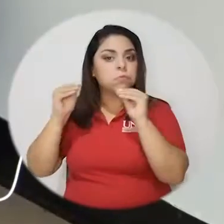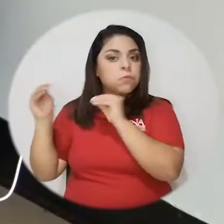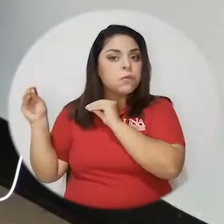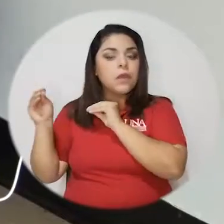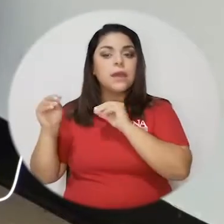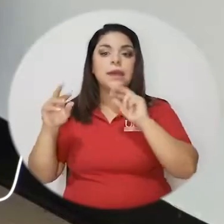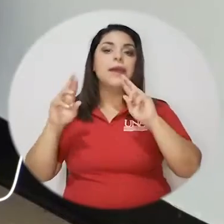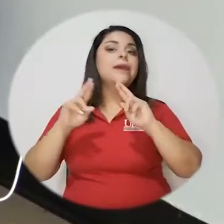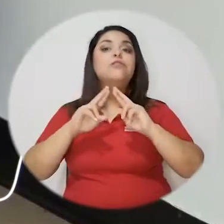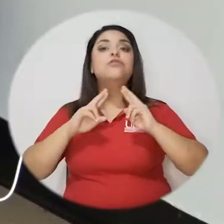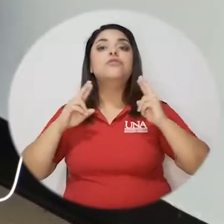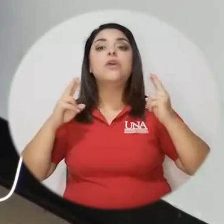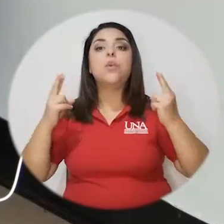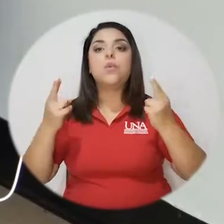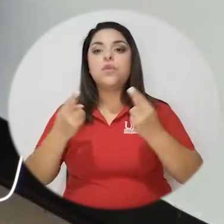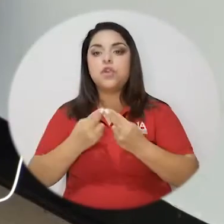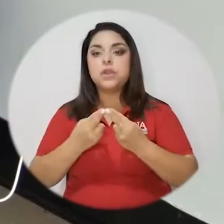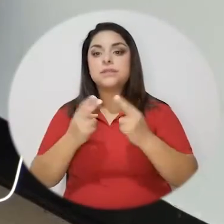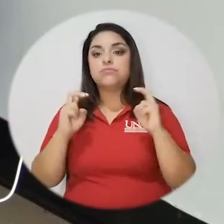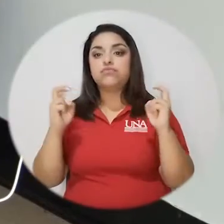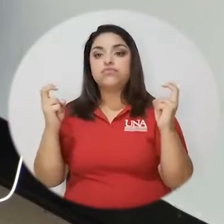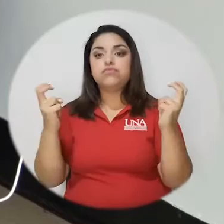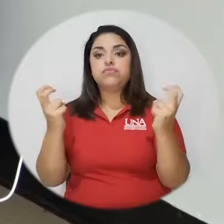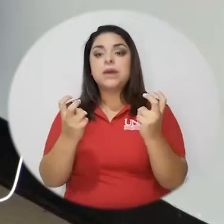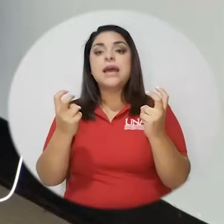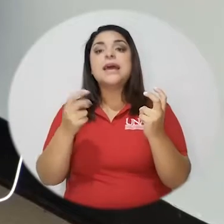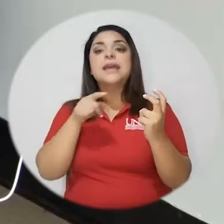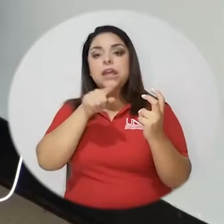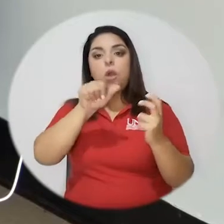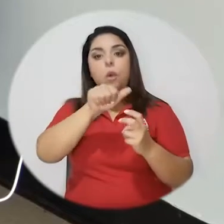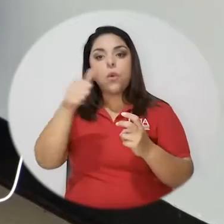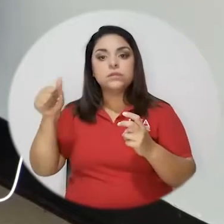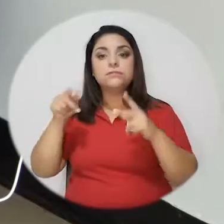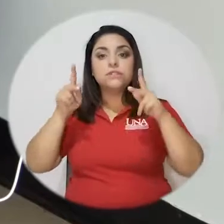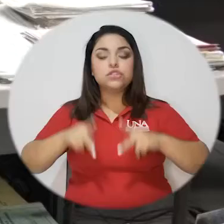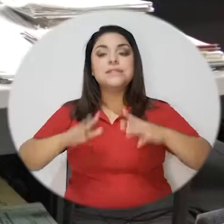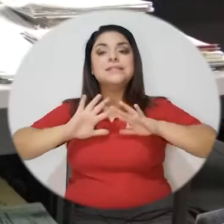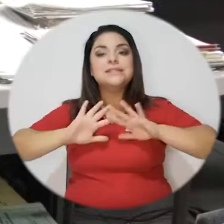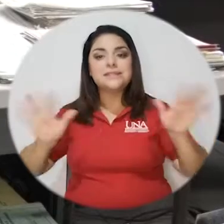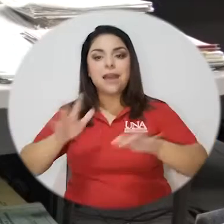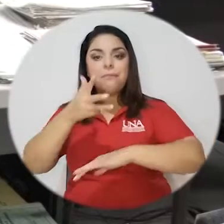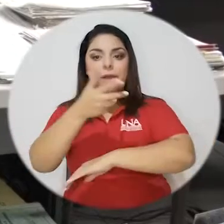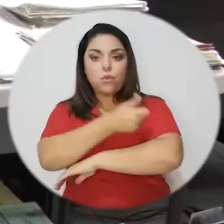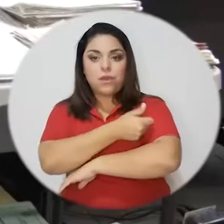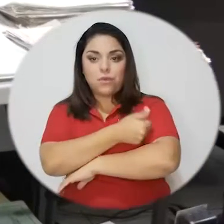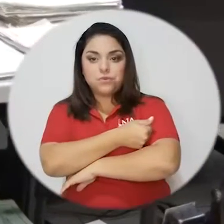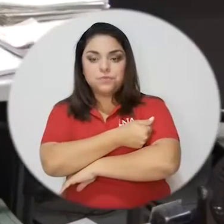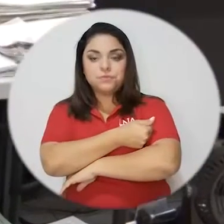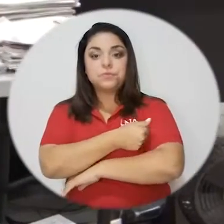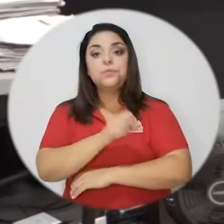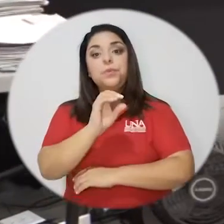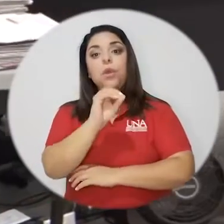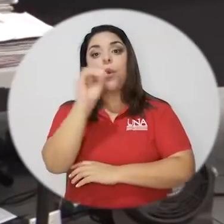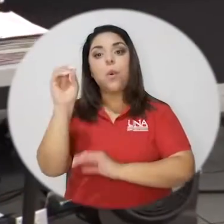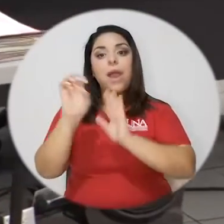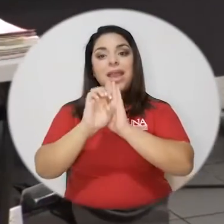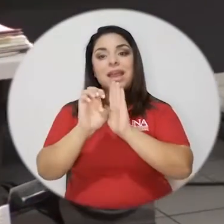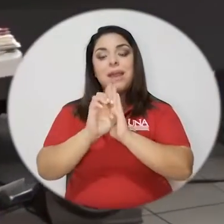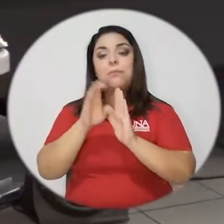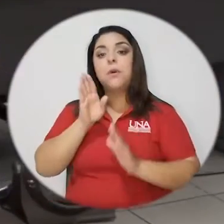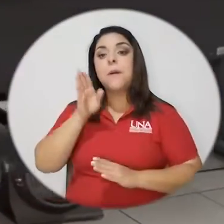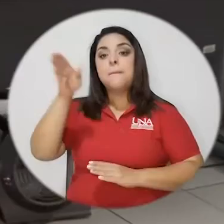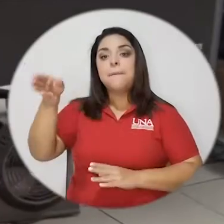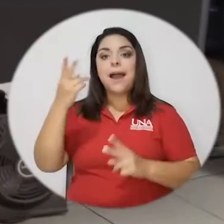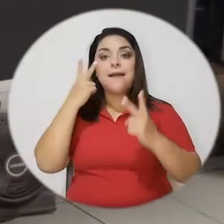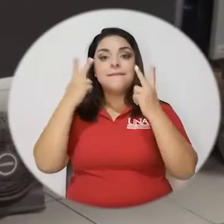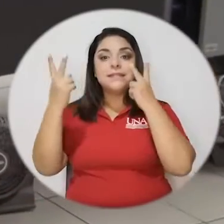prescindir del uso de la mascarilla en reuniones donde haya otra gente que todos estén vacunados. ¿Okay? O que